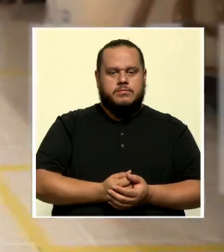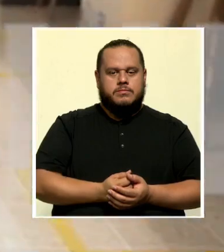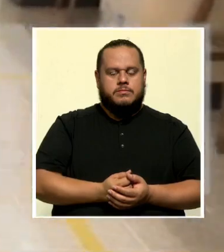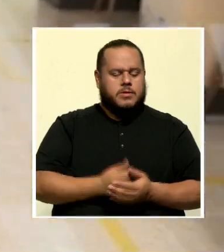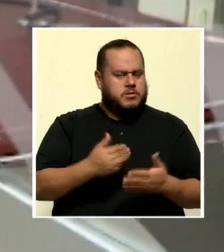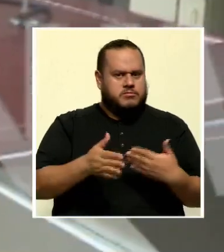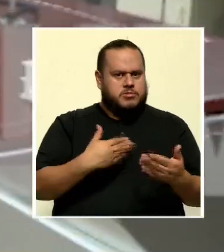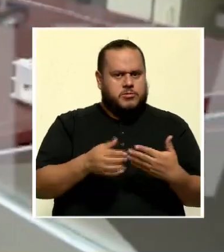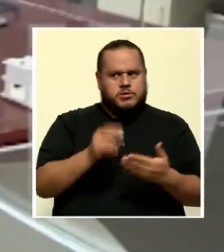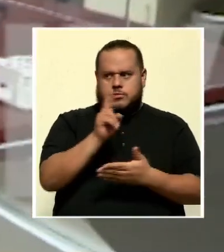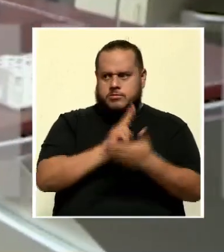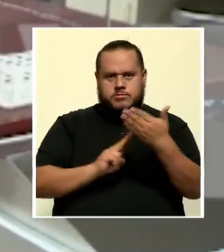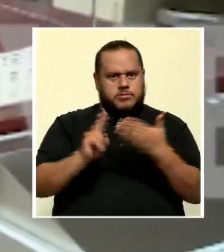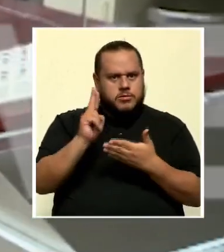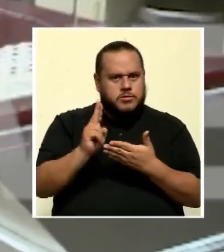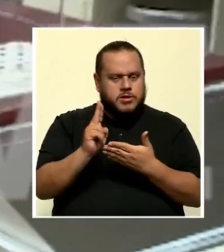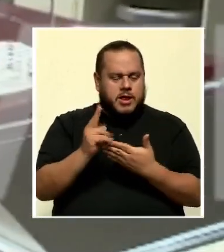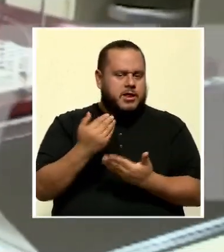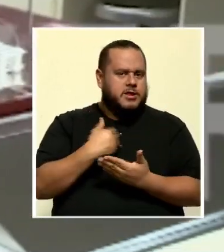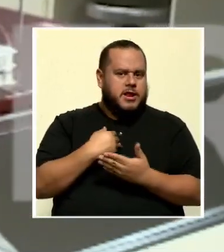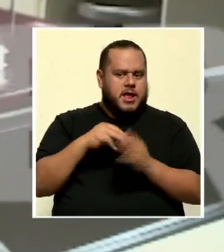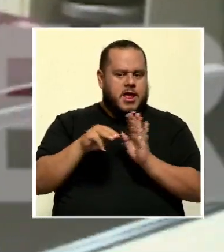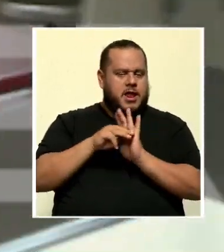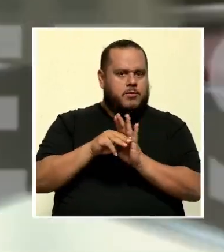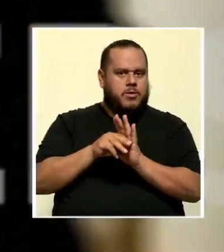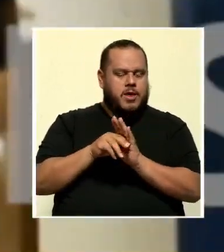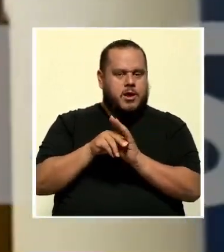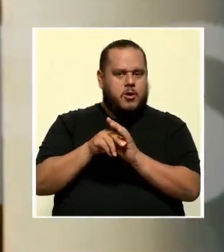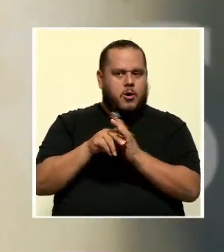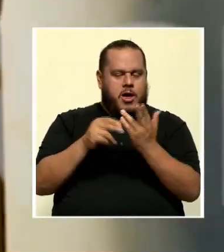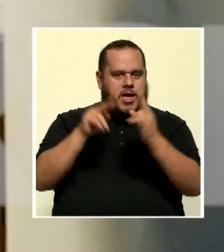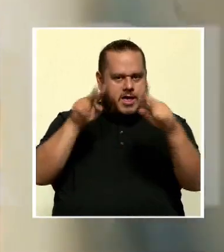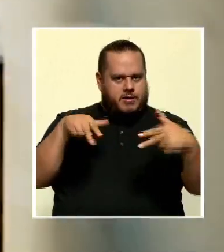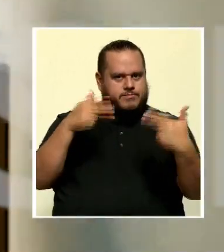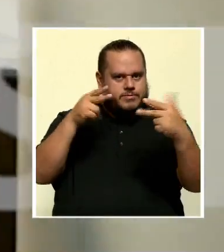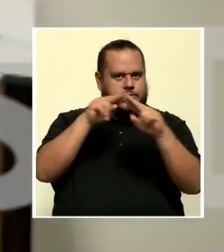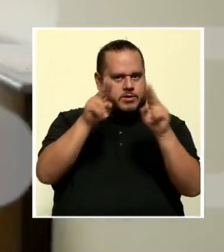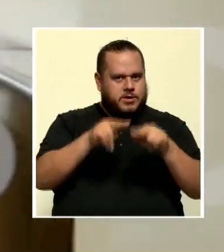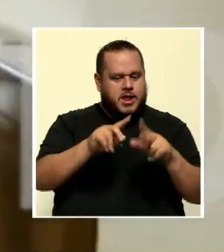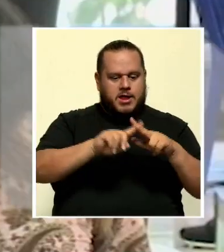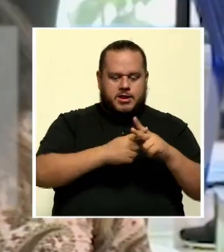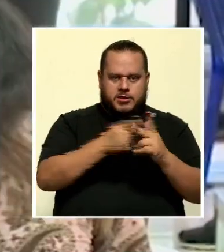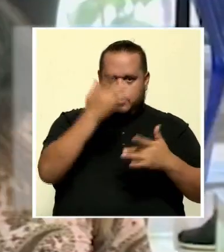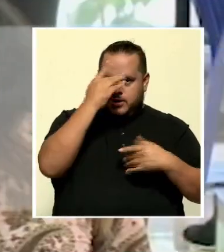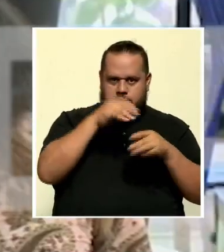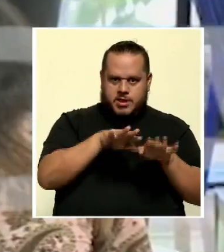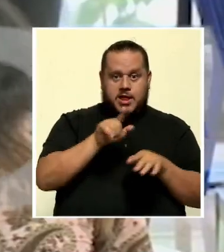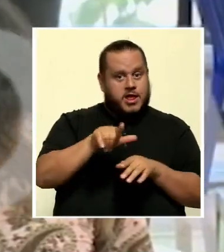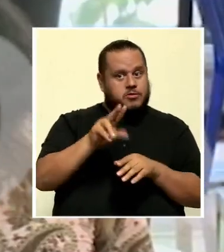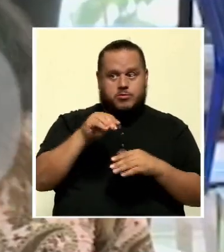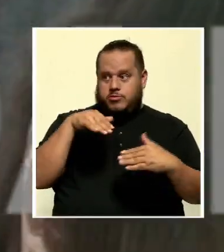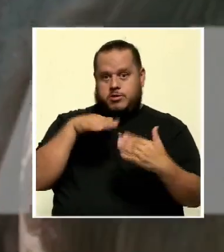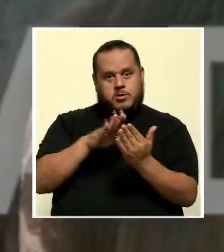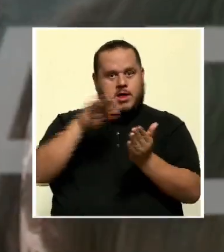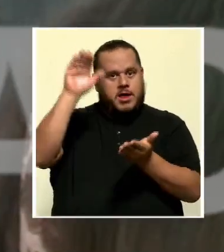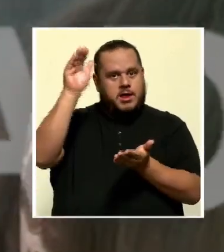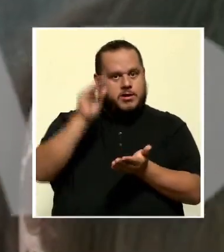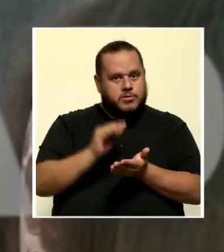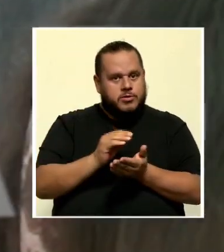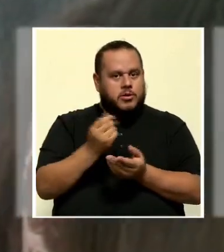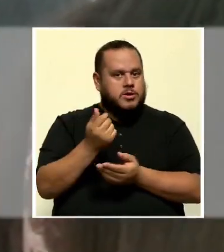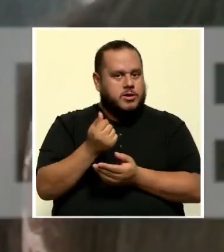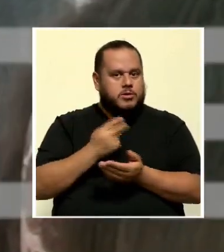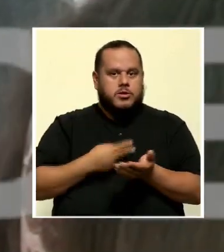Pese a que las universidades optaron por el modelo virtual desde el inicio de la pandemia, esto no se reflejó en la disminución de